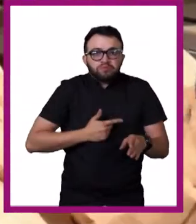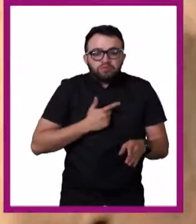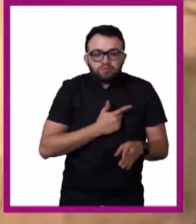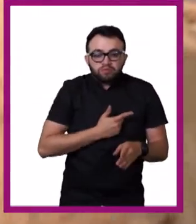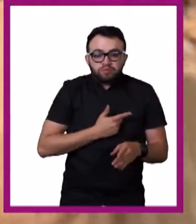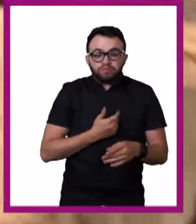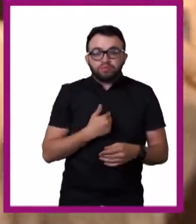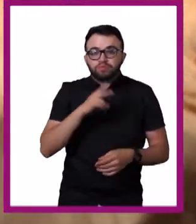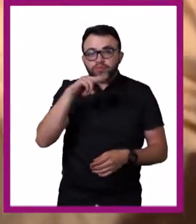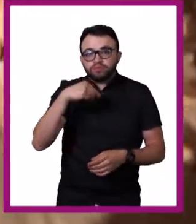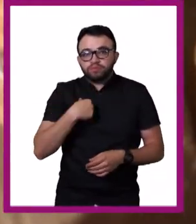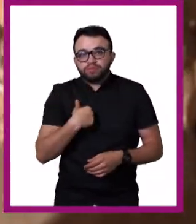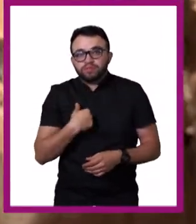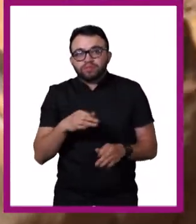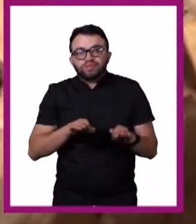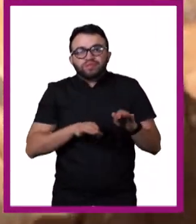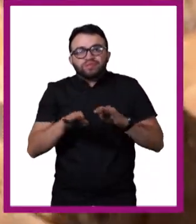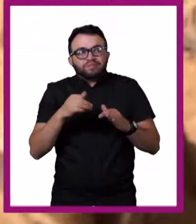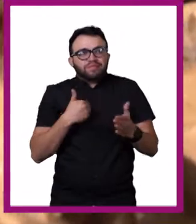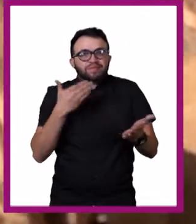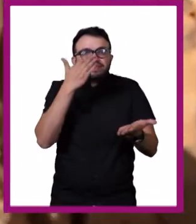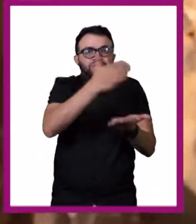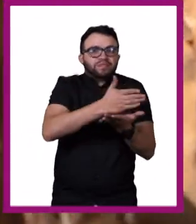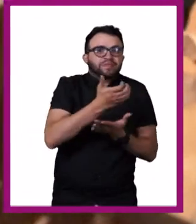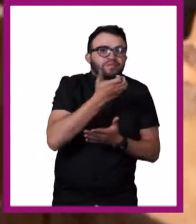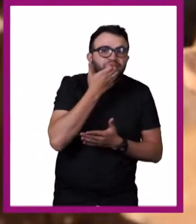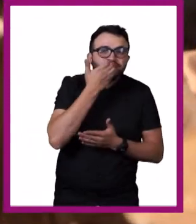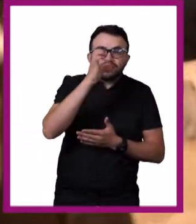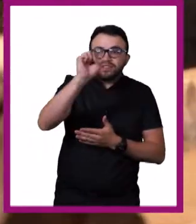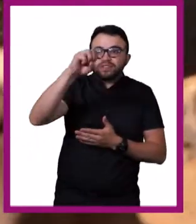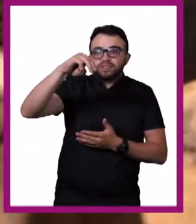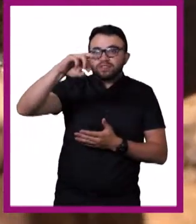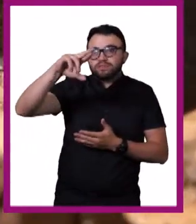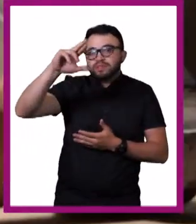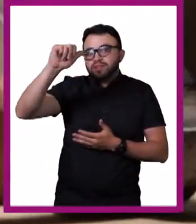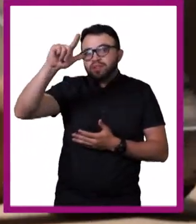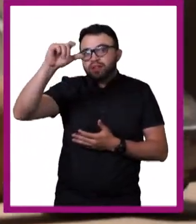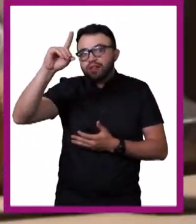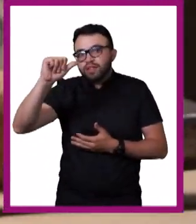La Esmeralda, lo logré, entrar a La